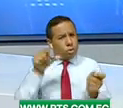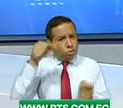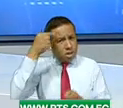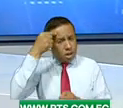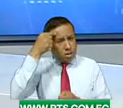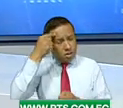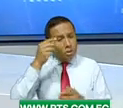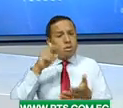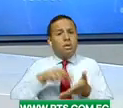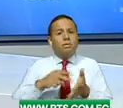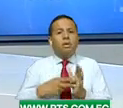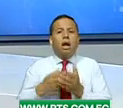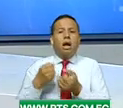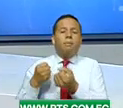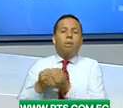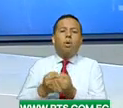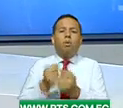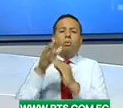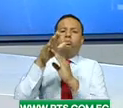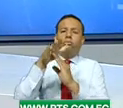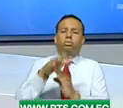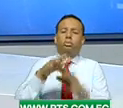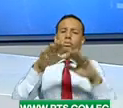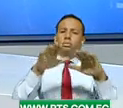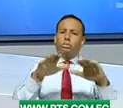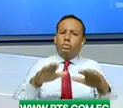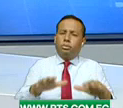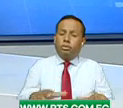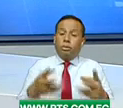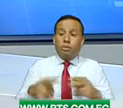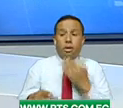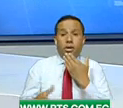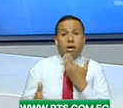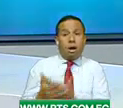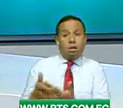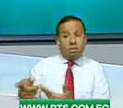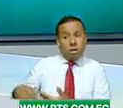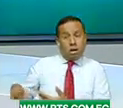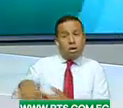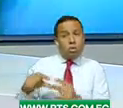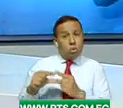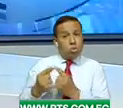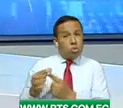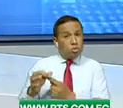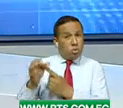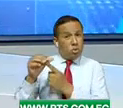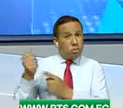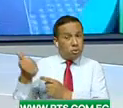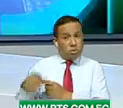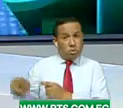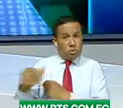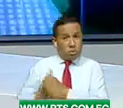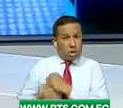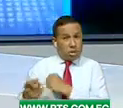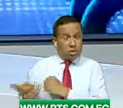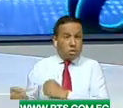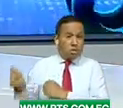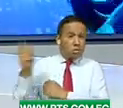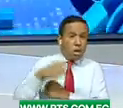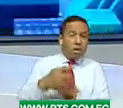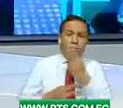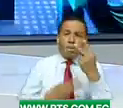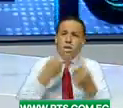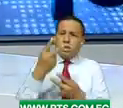Por otro lado, resaltó la visita de la comisión de la CIDH en las cárceles del país y anunció que más de 1,000 policías y militares por cada